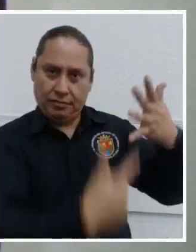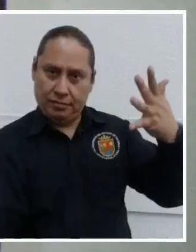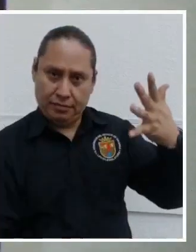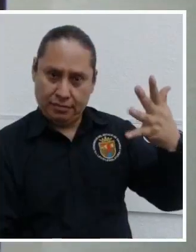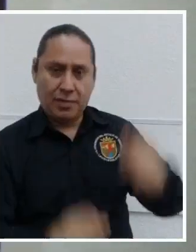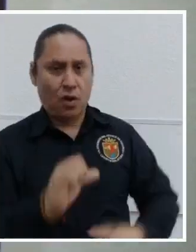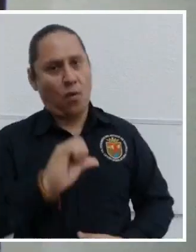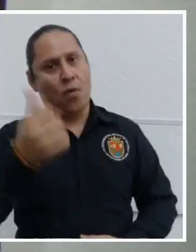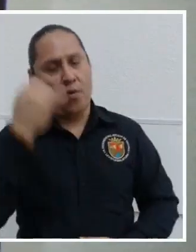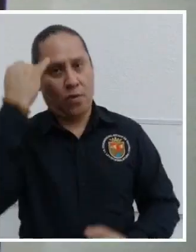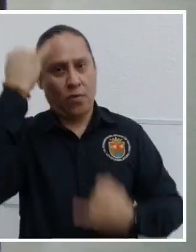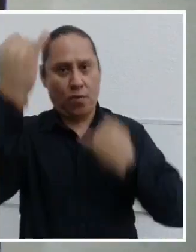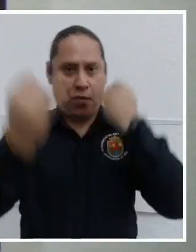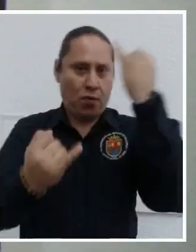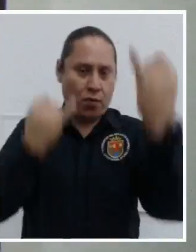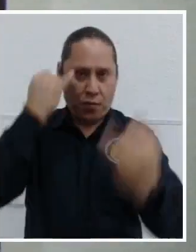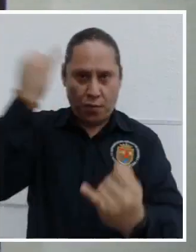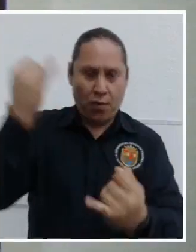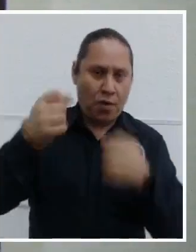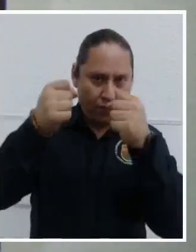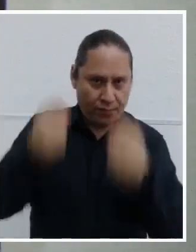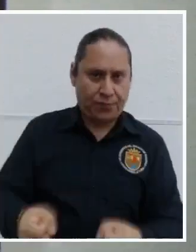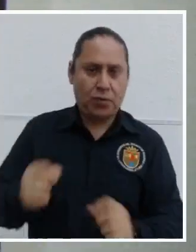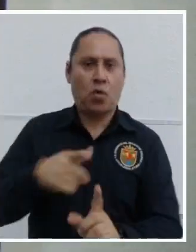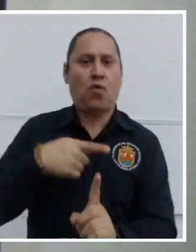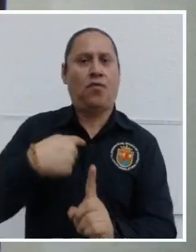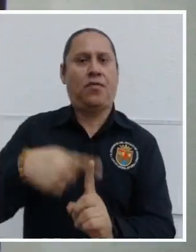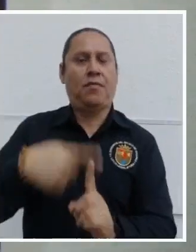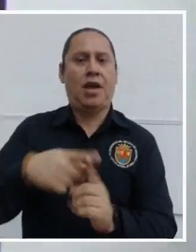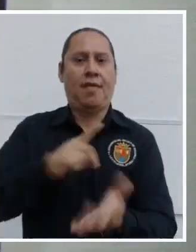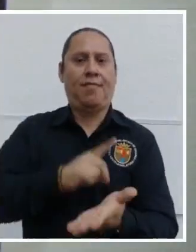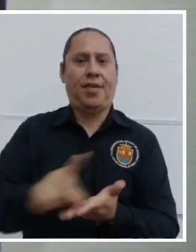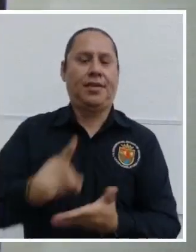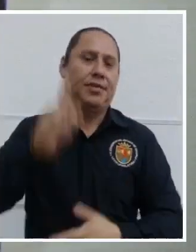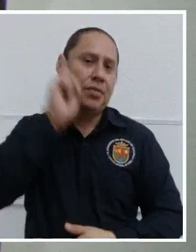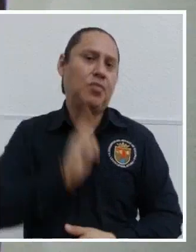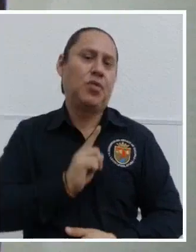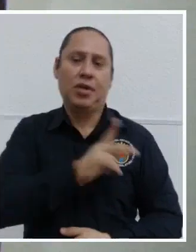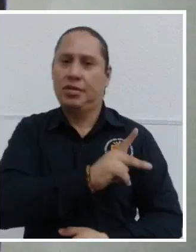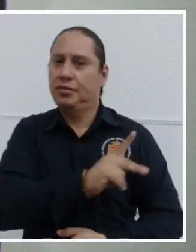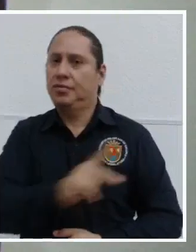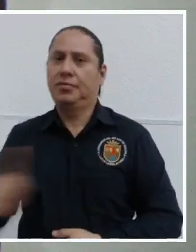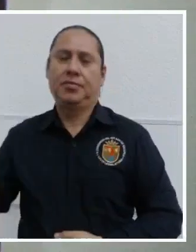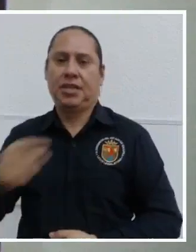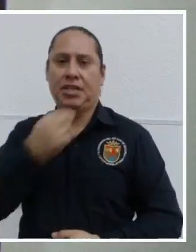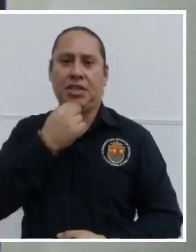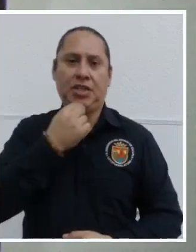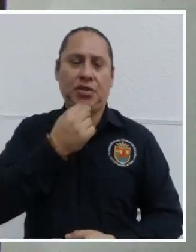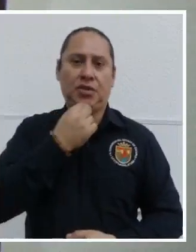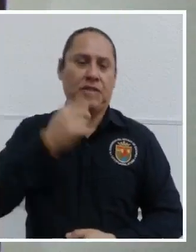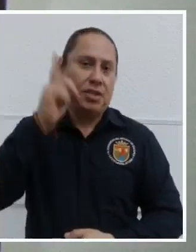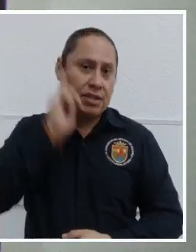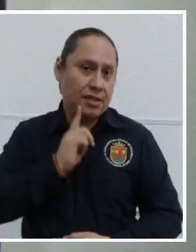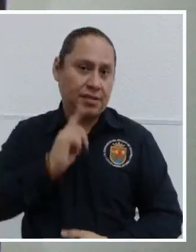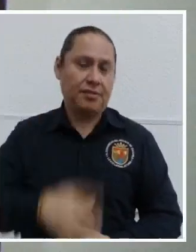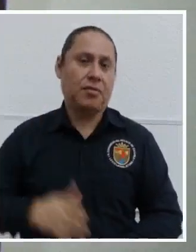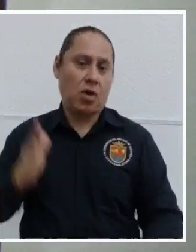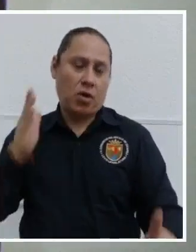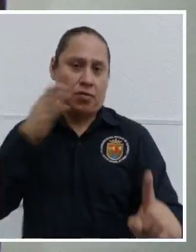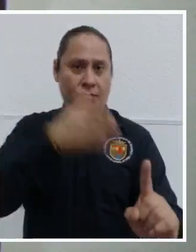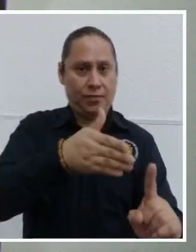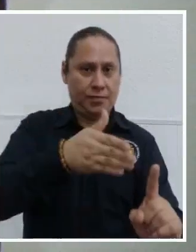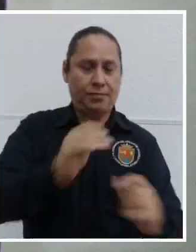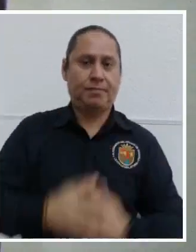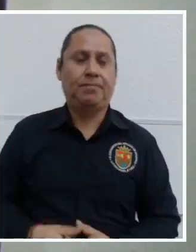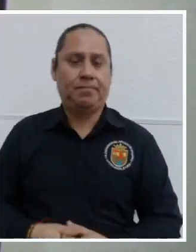otras iniciativas para fortalecer y favorecer los derechos de las mujeres, niñas y niños, tiene como objetivo